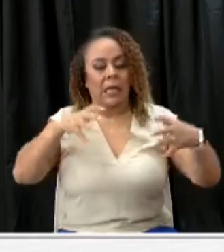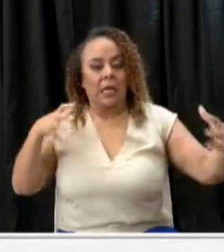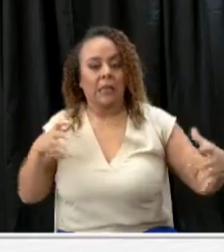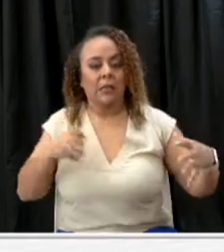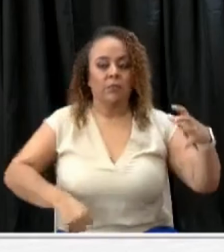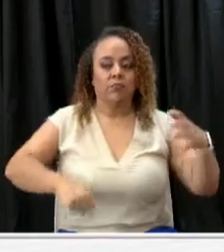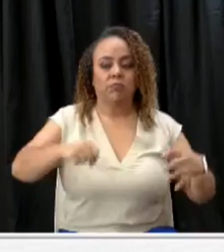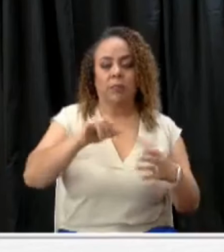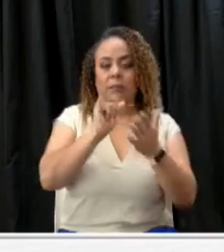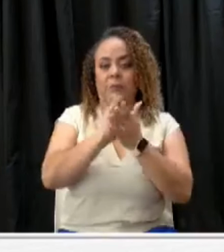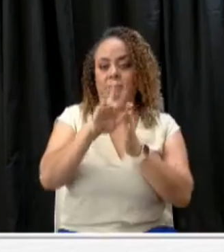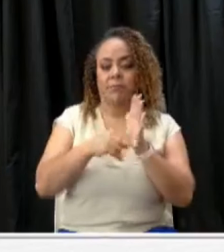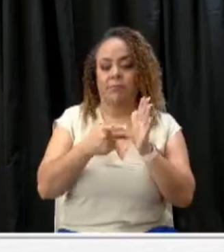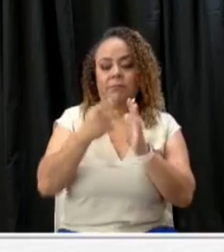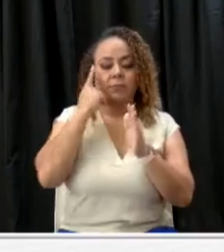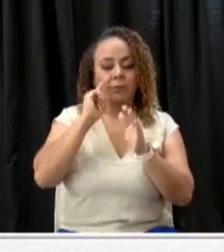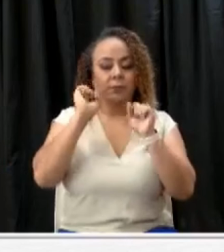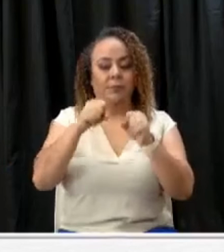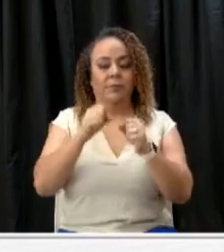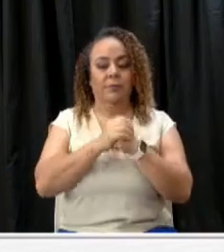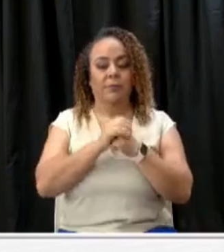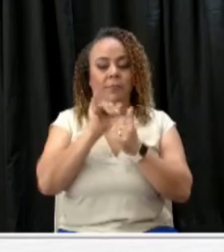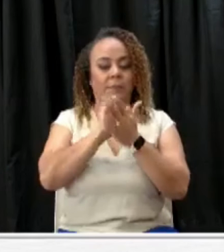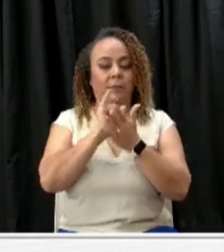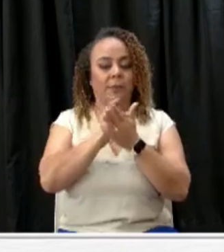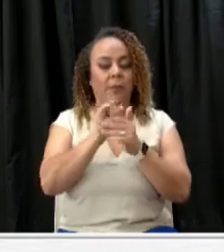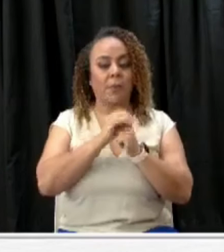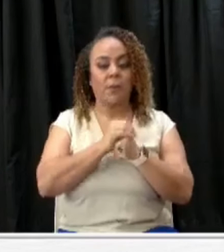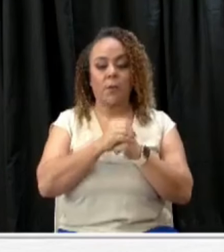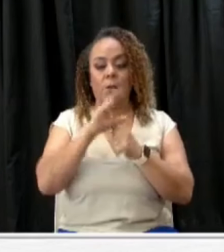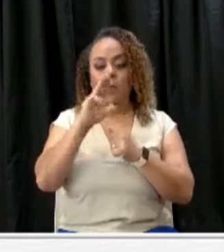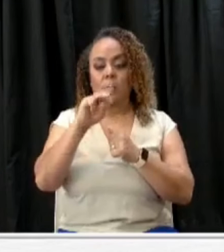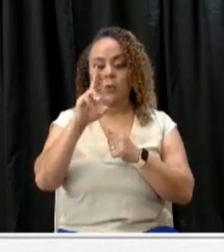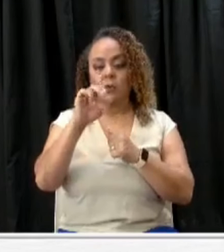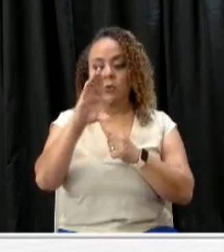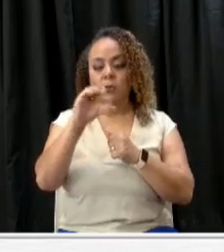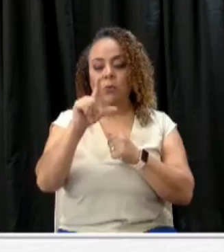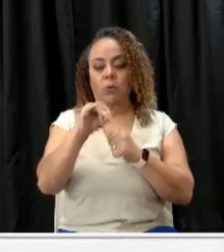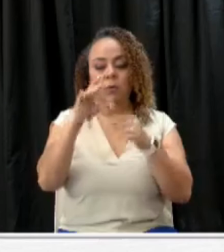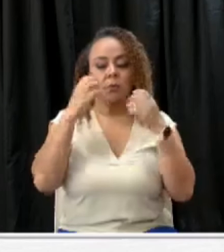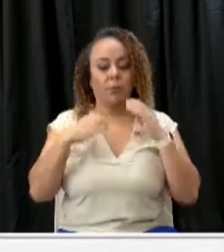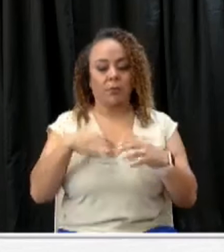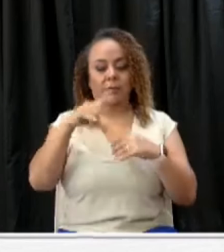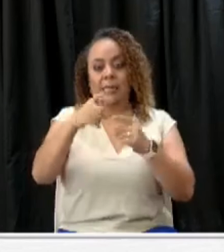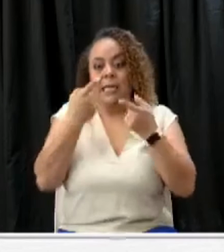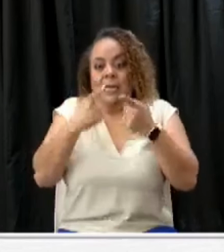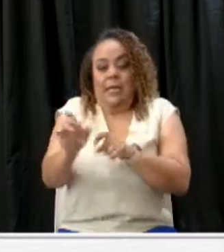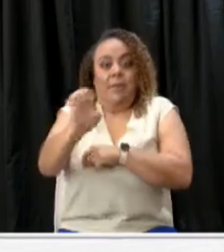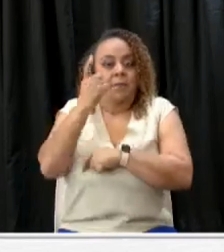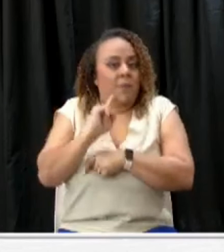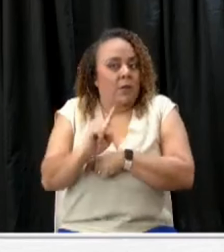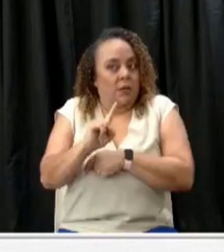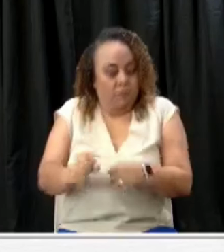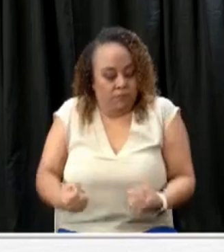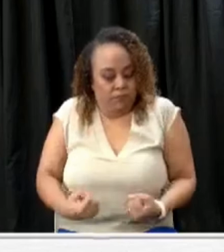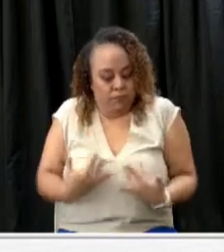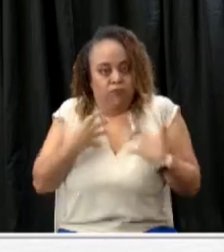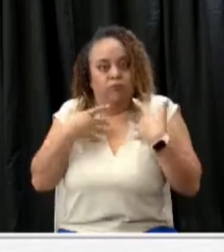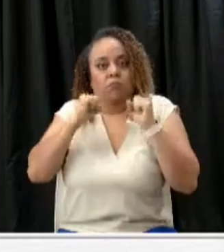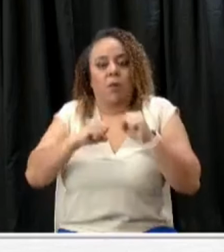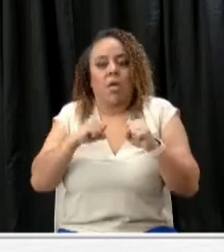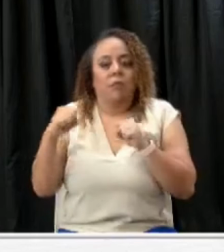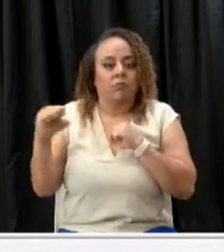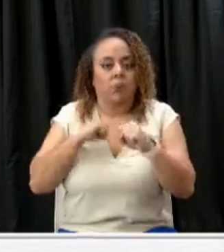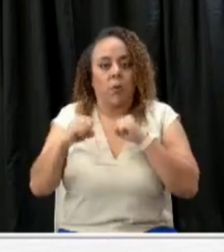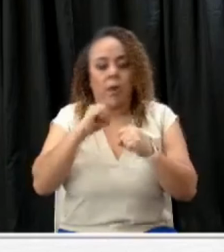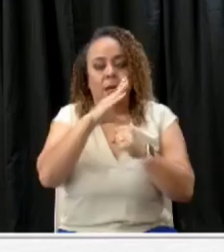esto significa que para mover esos músculos el cuerpo necesita generar energía para que los músculos se alimenten y se puedan mover. Y cuando